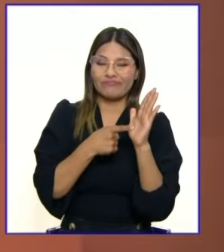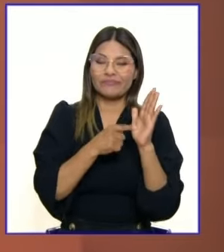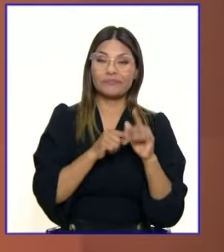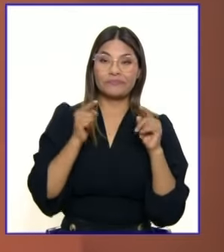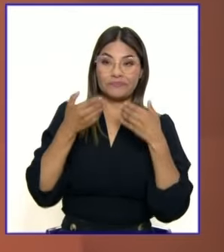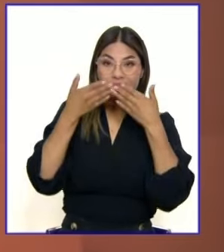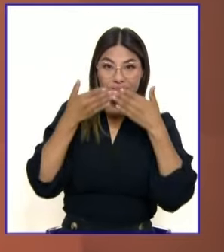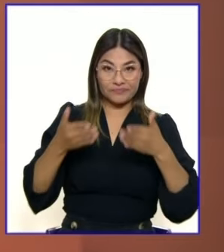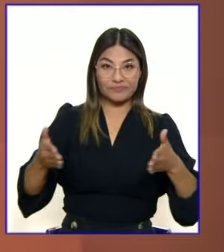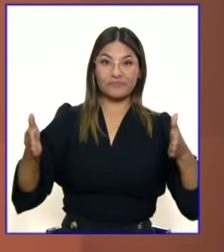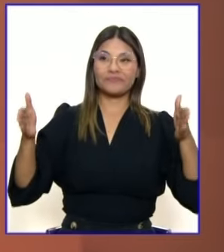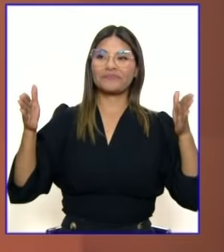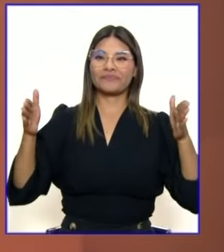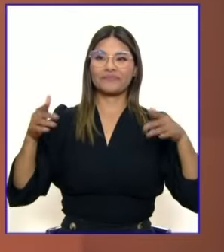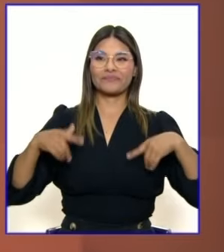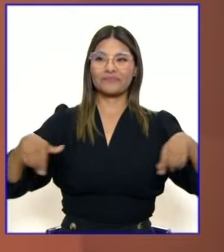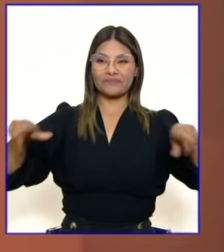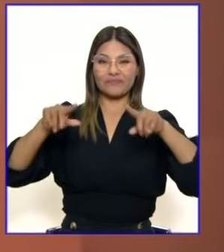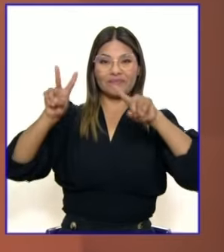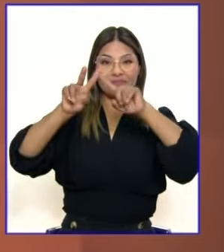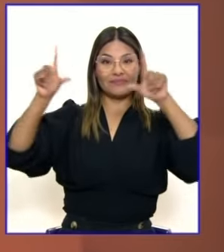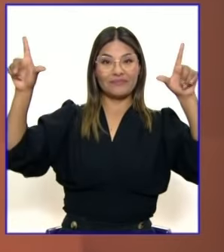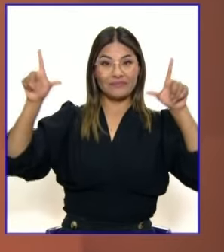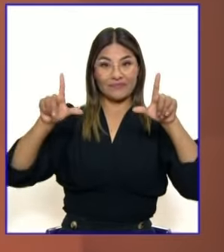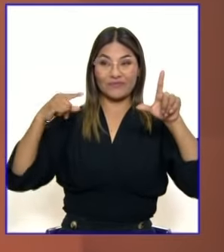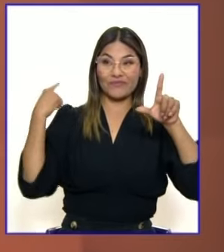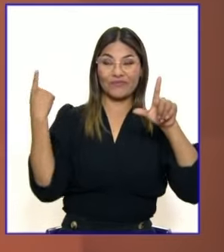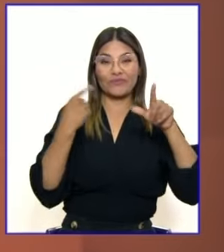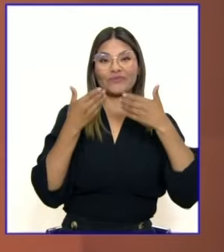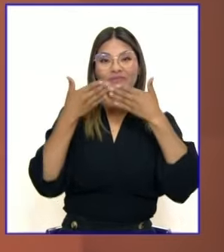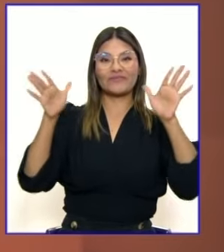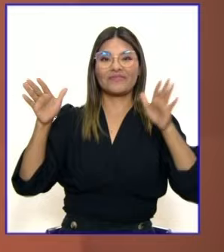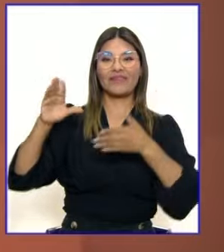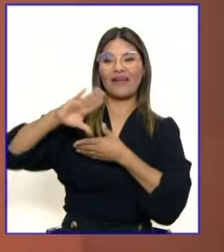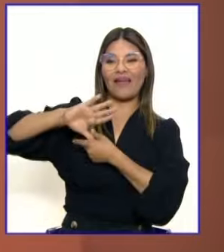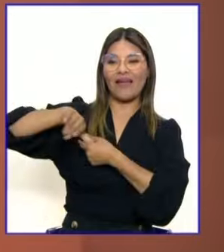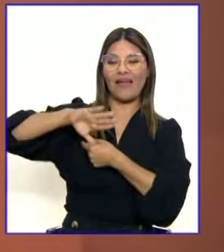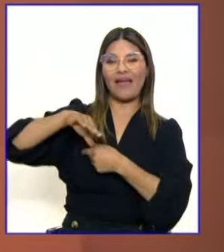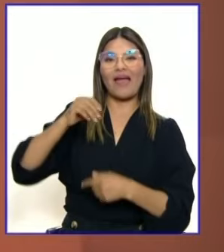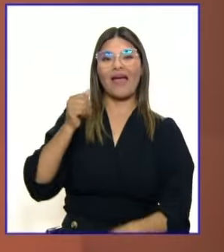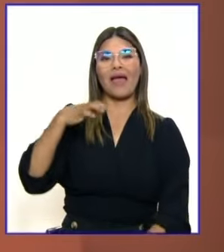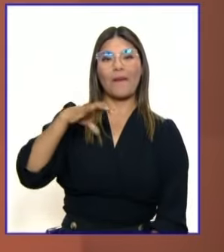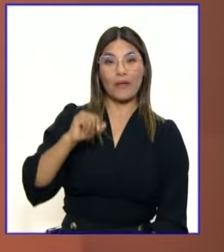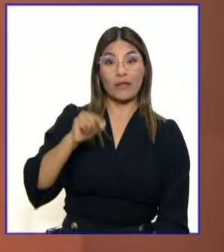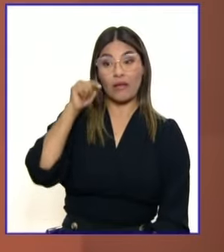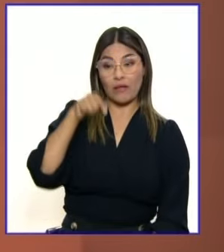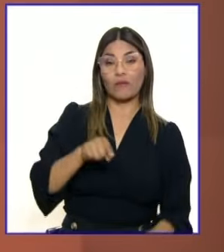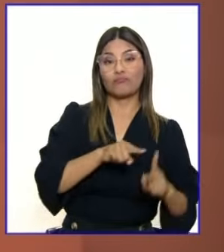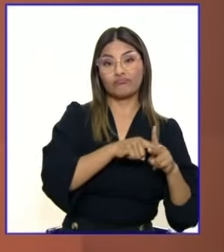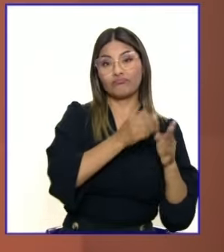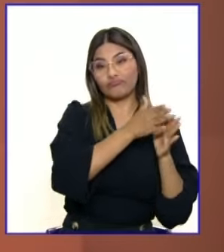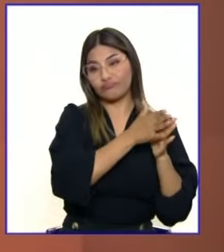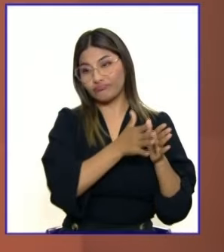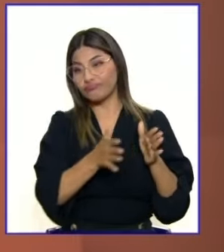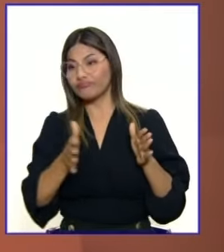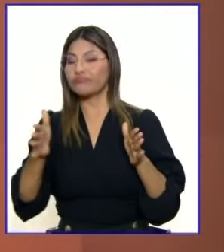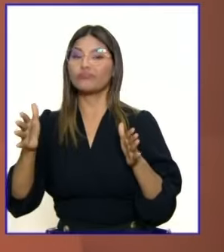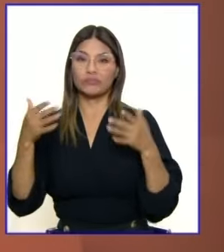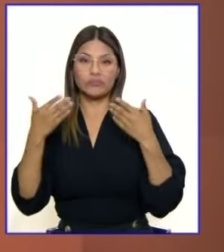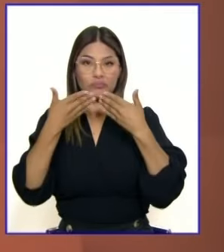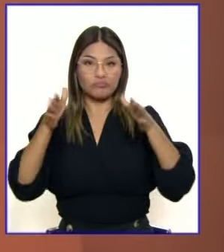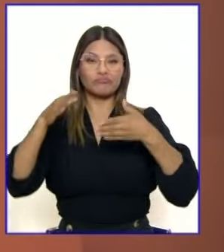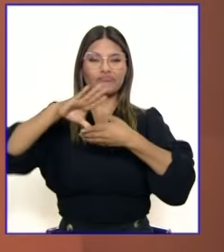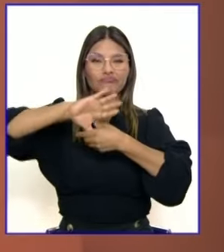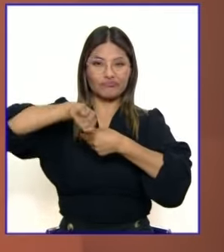la inauguración del stand de la televisora estatal en la feria APEC Ciudadano, que se realiza en Magdalena, que hemos estado viendo hace